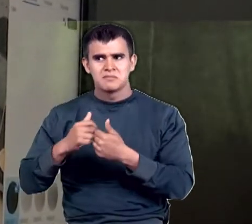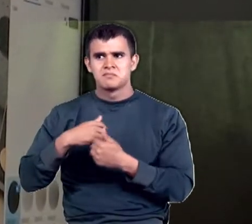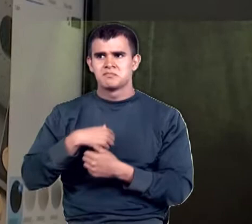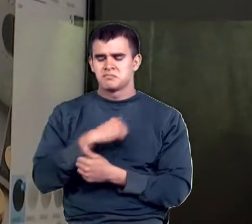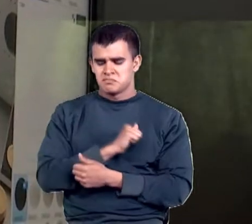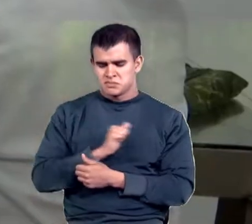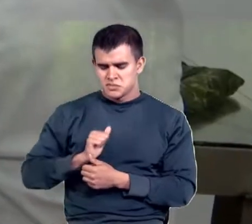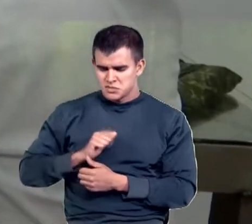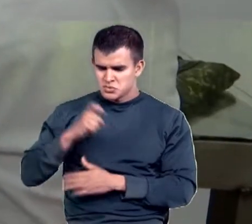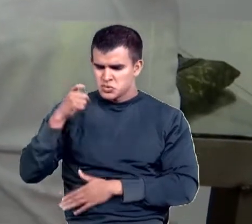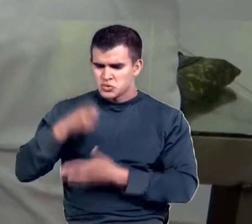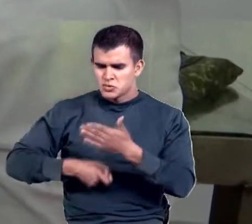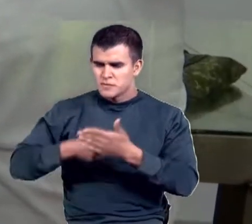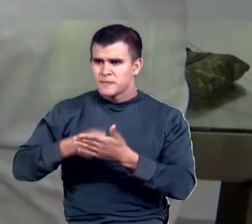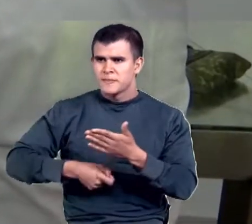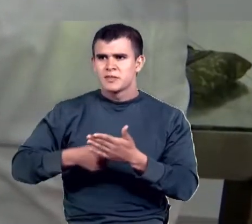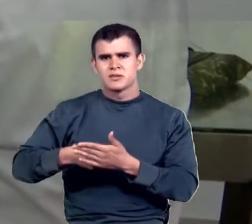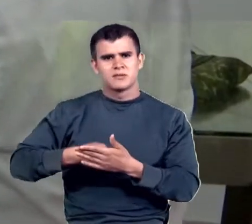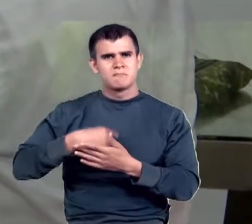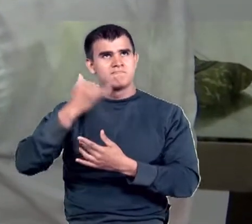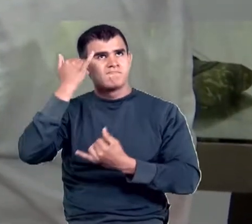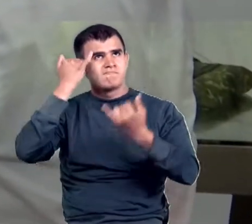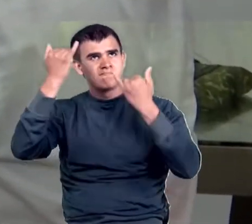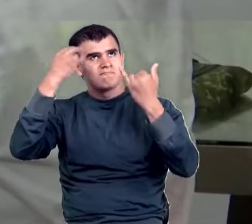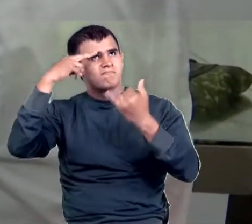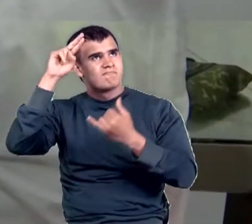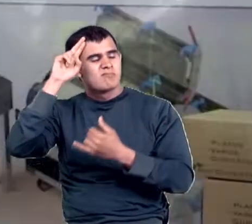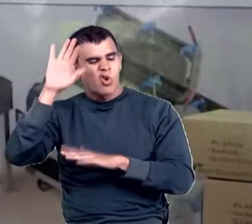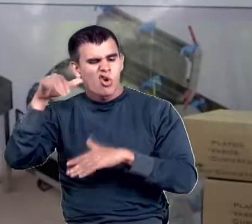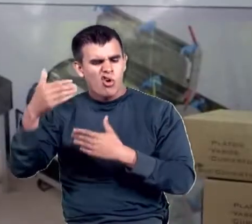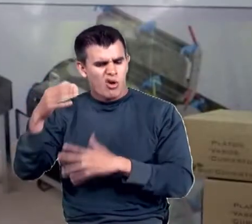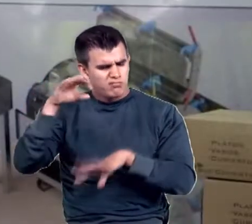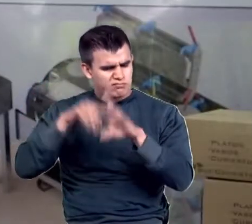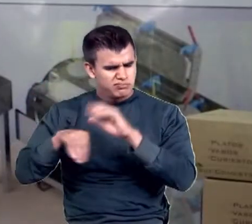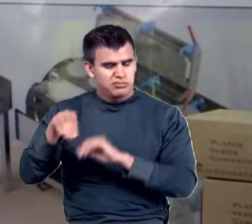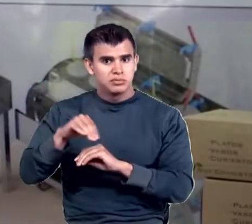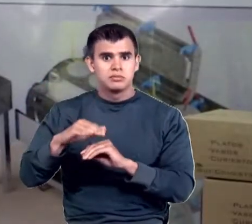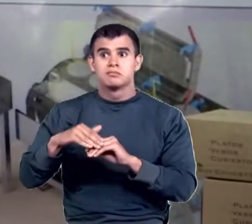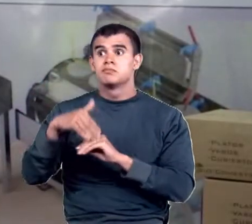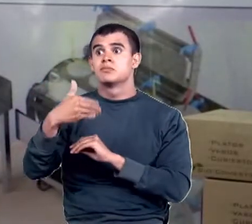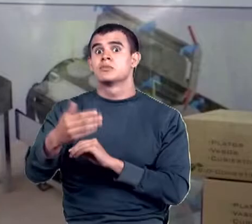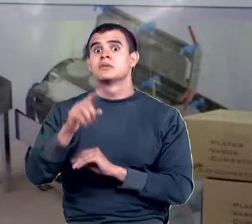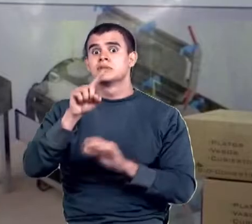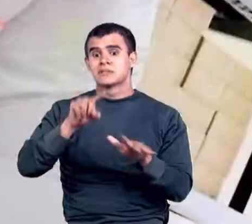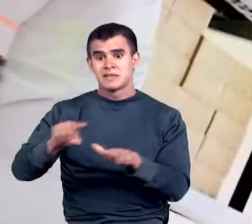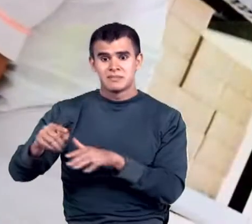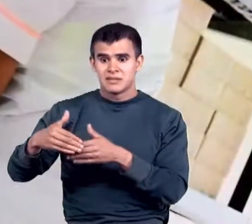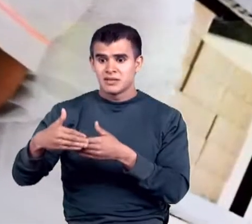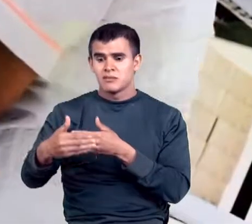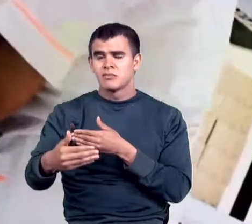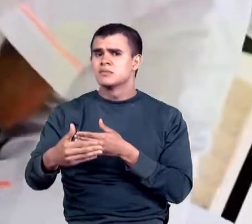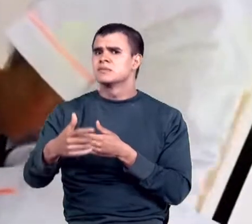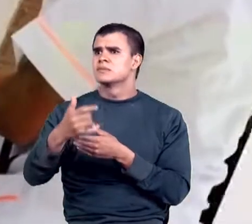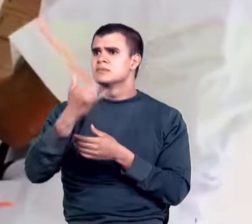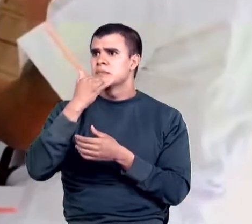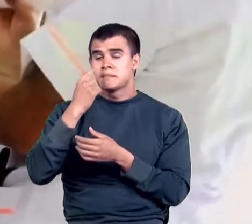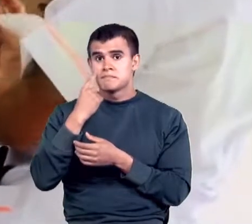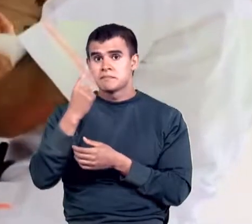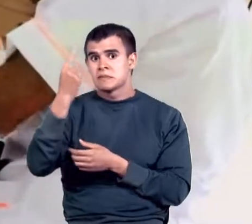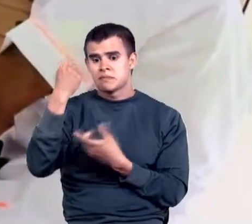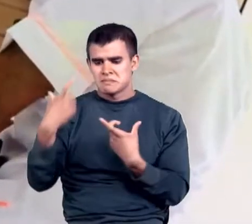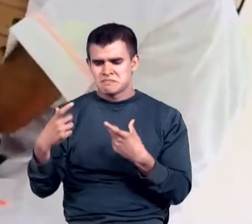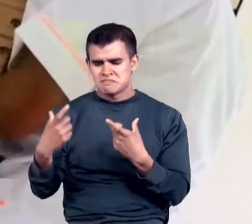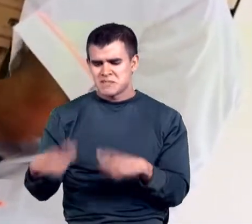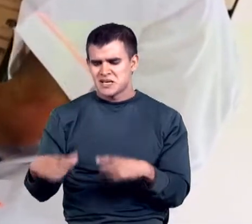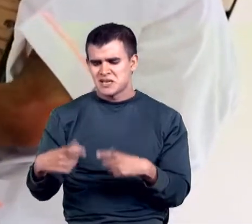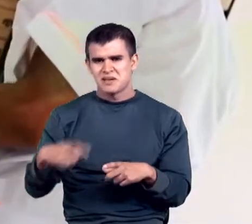los moldes, a ir desarrollando otros mecanismos, hasta que finalmente hace ya 6 meses salió el primer